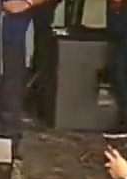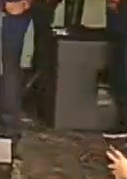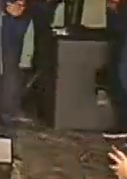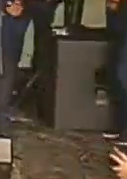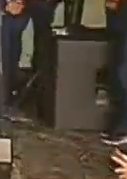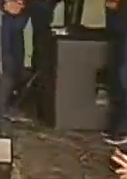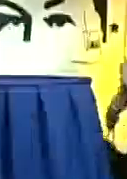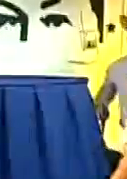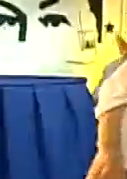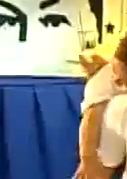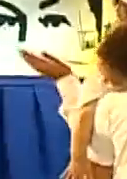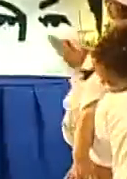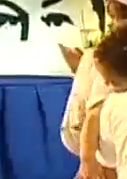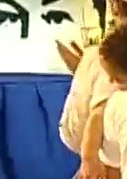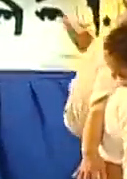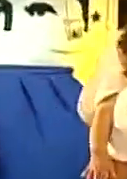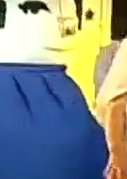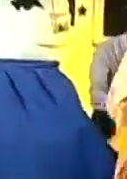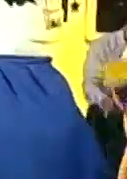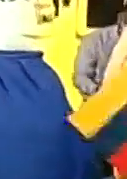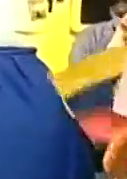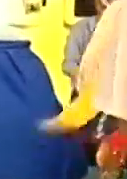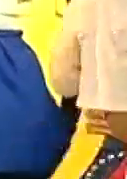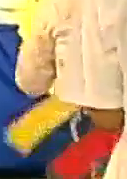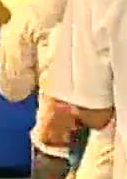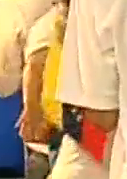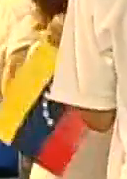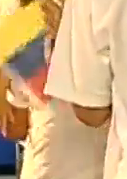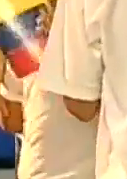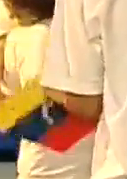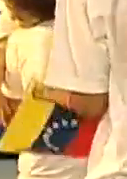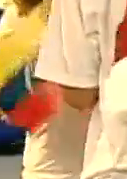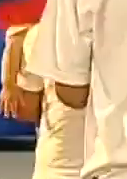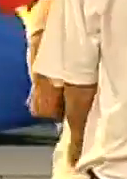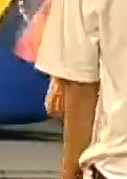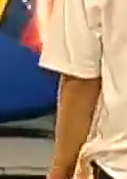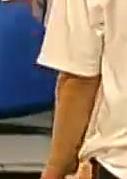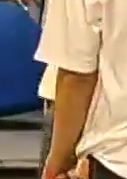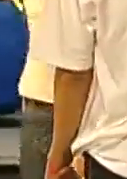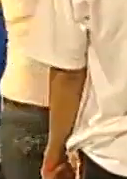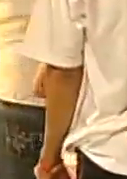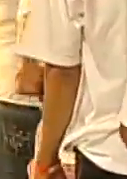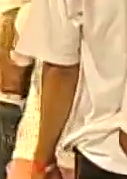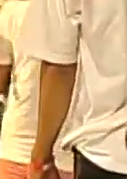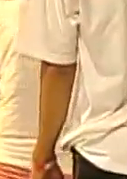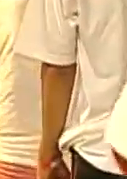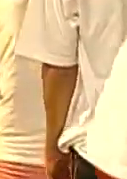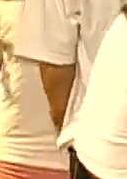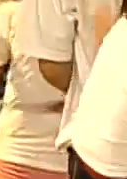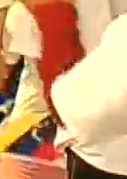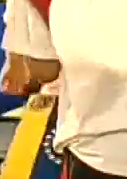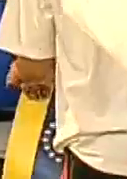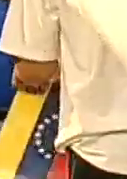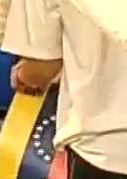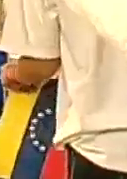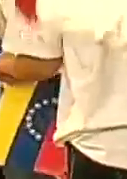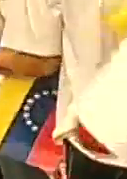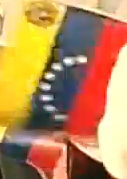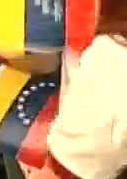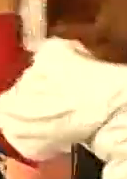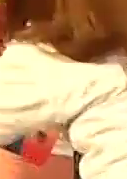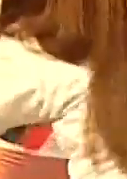¡Epa! Santa Lucía, con muchísima alegría. Era muy populachera. Me pasáis el alcoholado